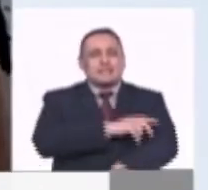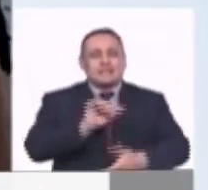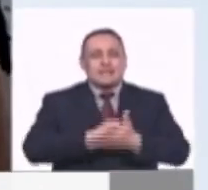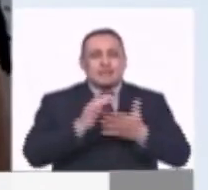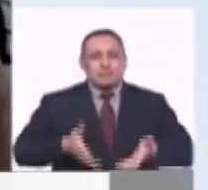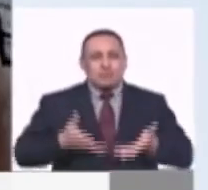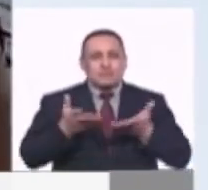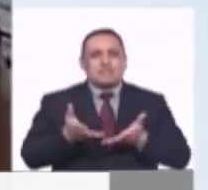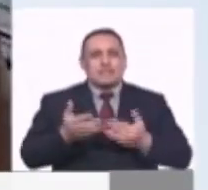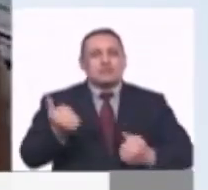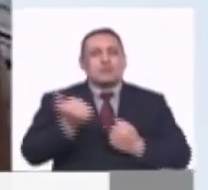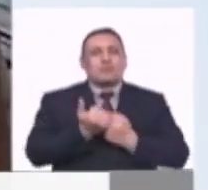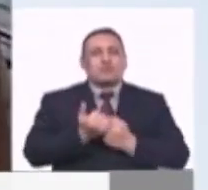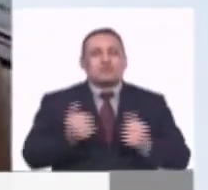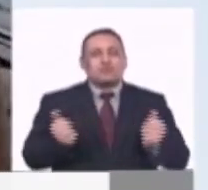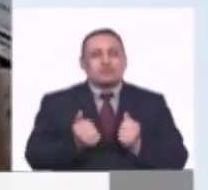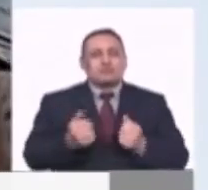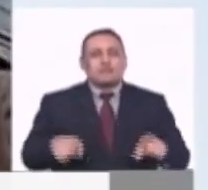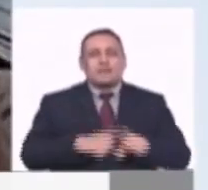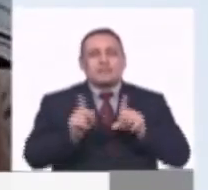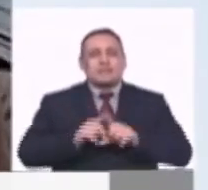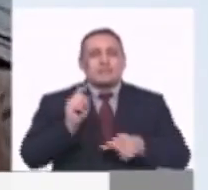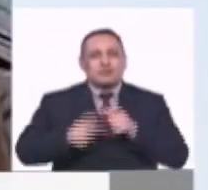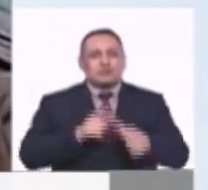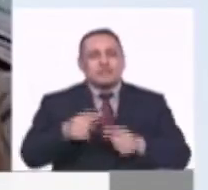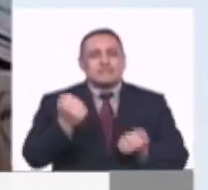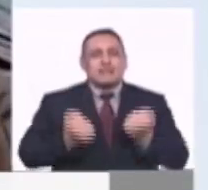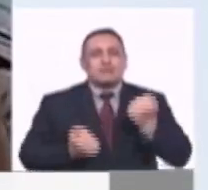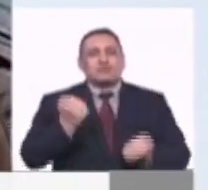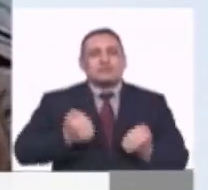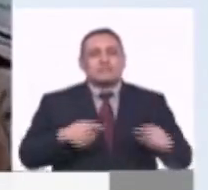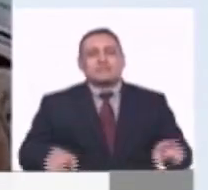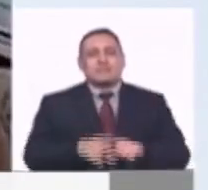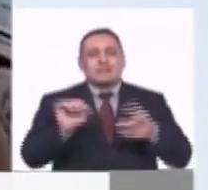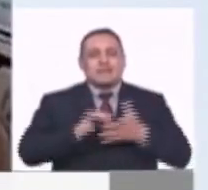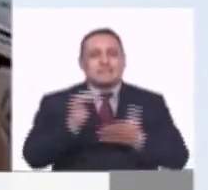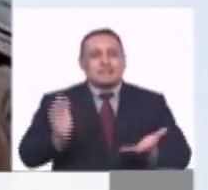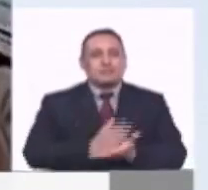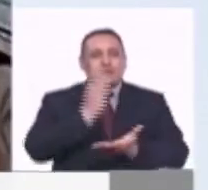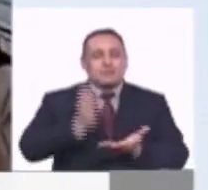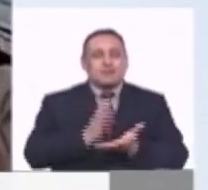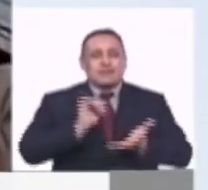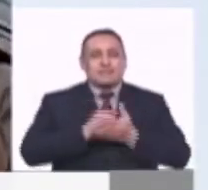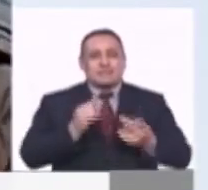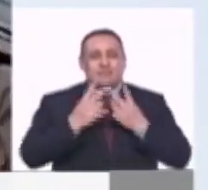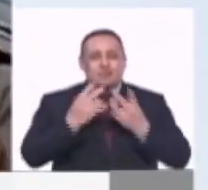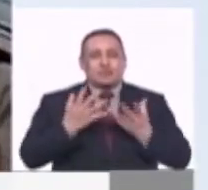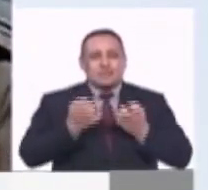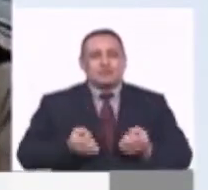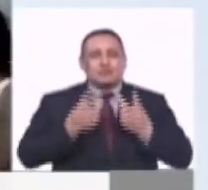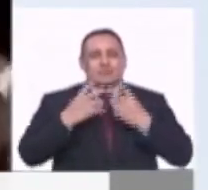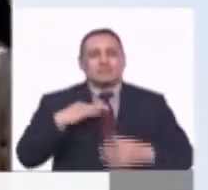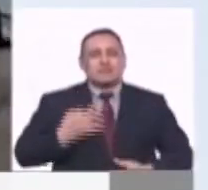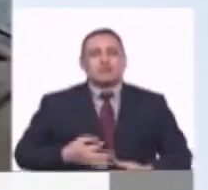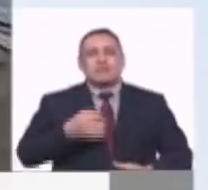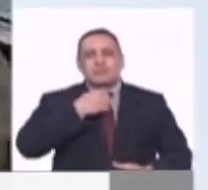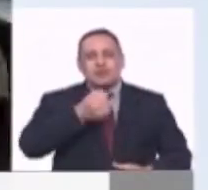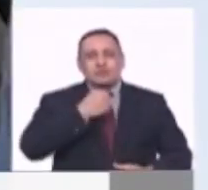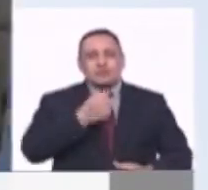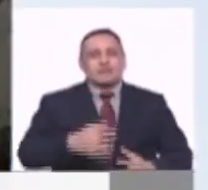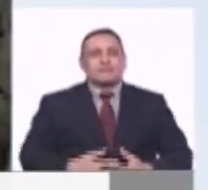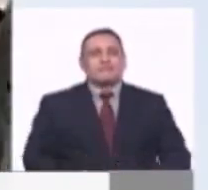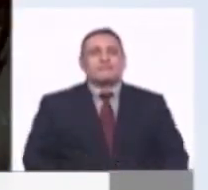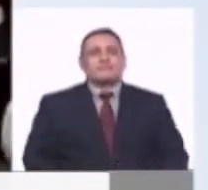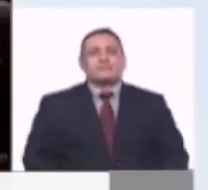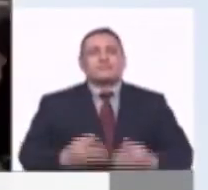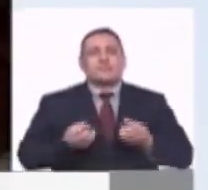dar ese, como se dice, ese apoyo a todos los transportistas. Y ese es el problema que estamos tratando, señorita periodista.